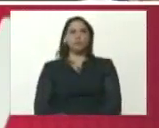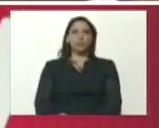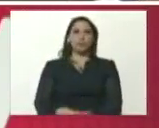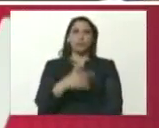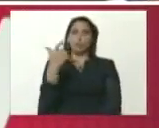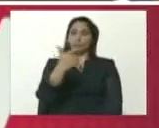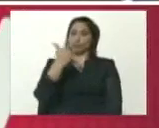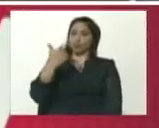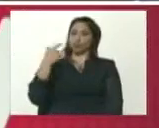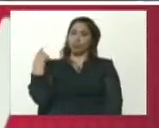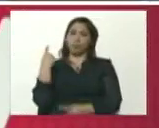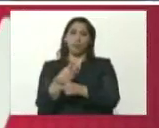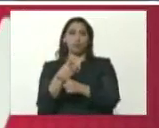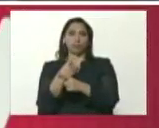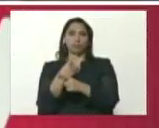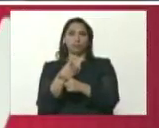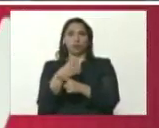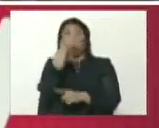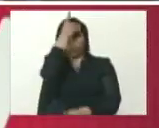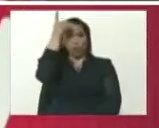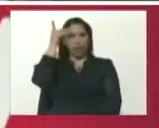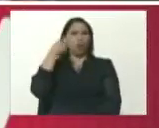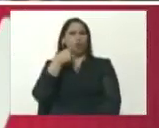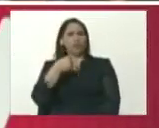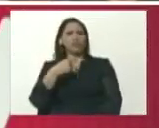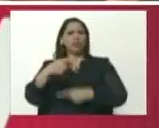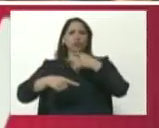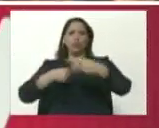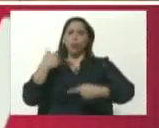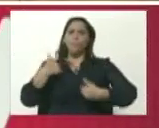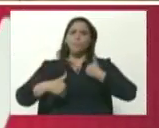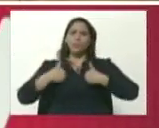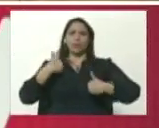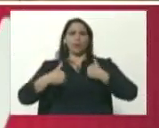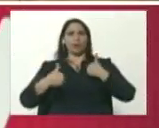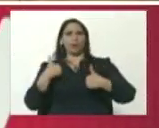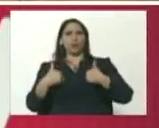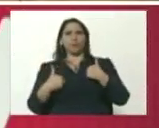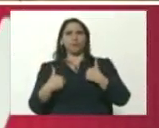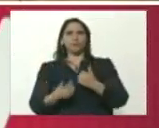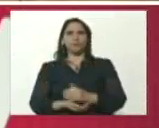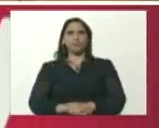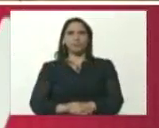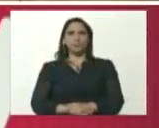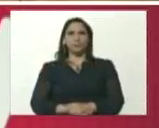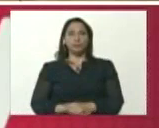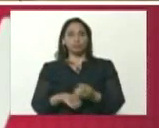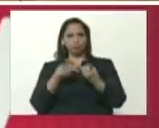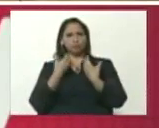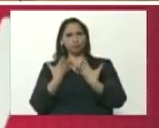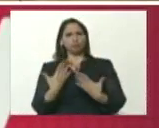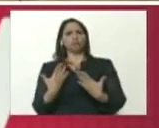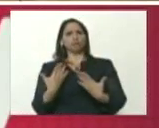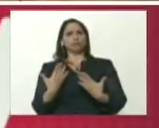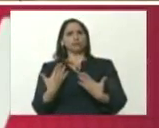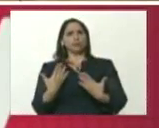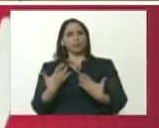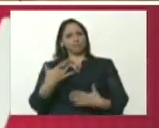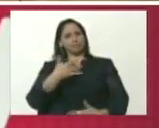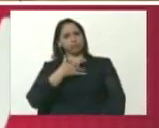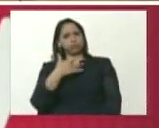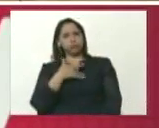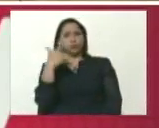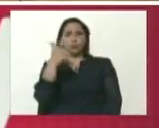buscar, Diosdado lo dice todos los miércoles, con con buena vecindad, con buen sentimiento,